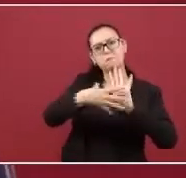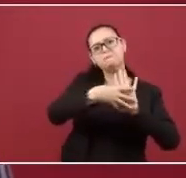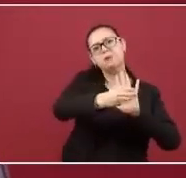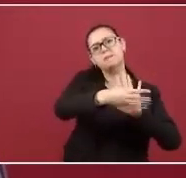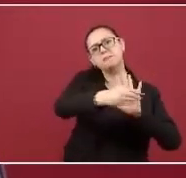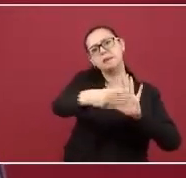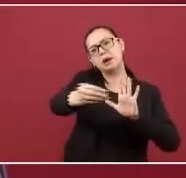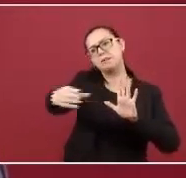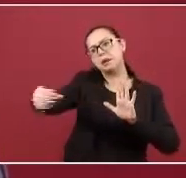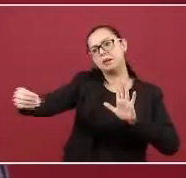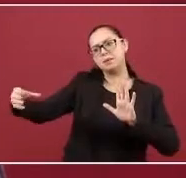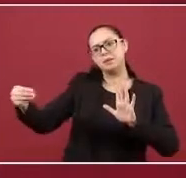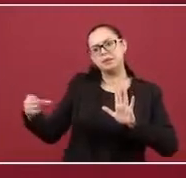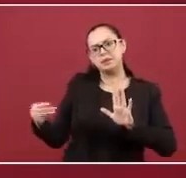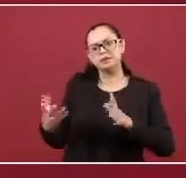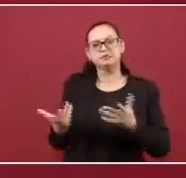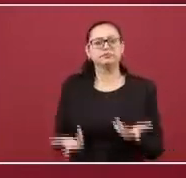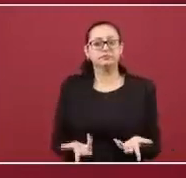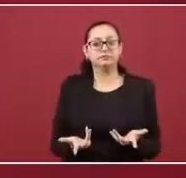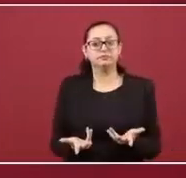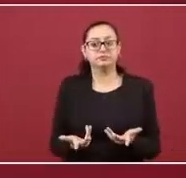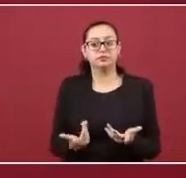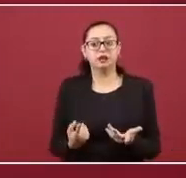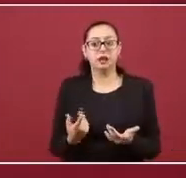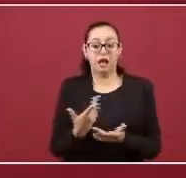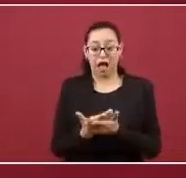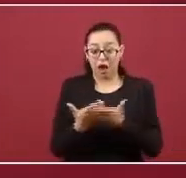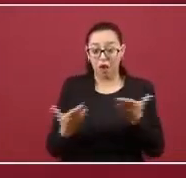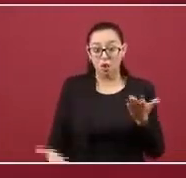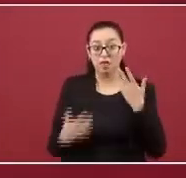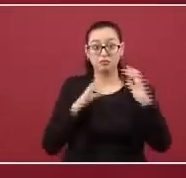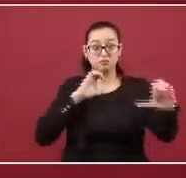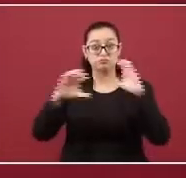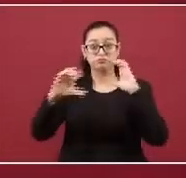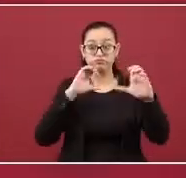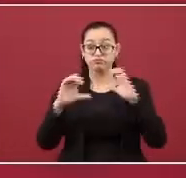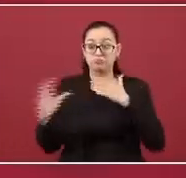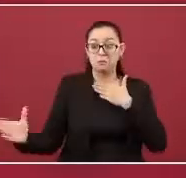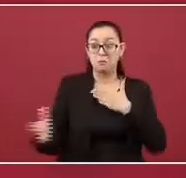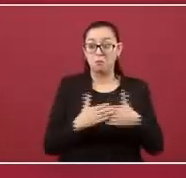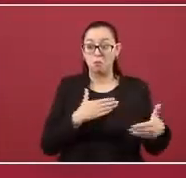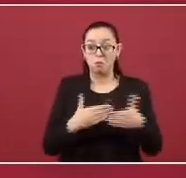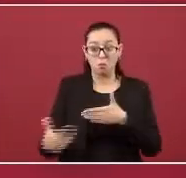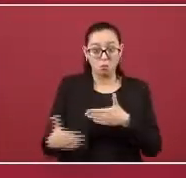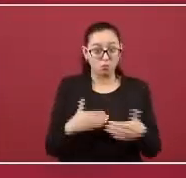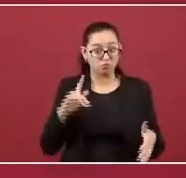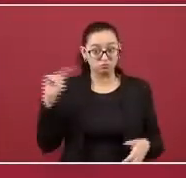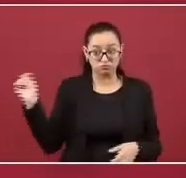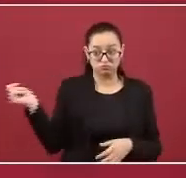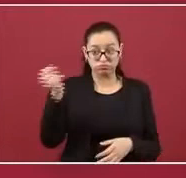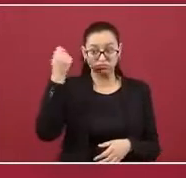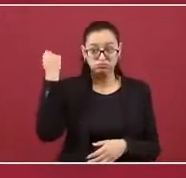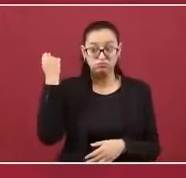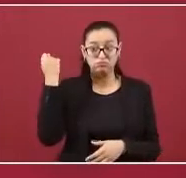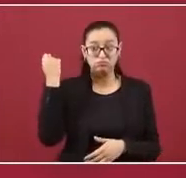Es tan avanzado el sistema de comunicación actual que ya no hace falta